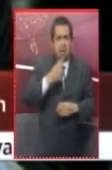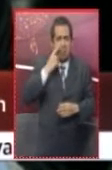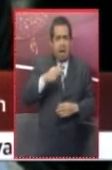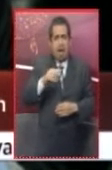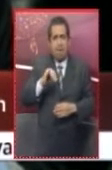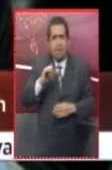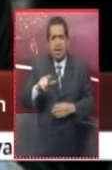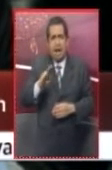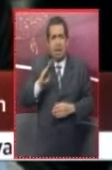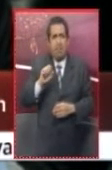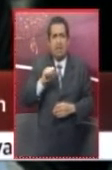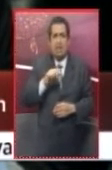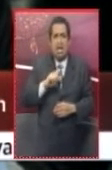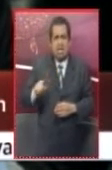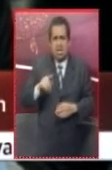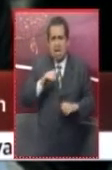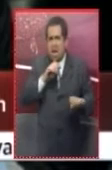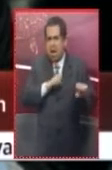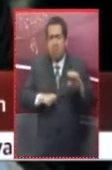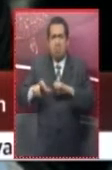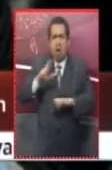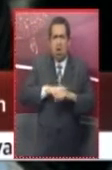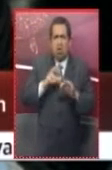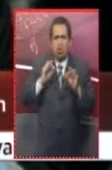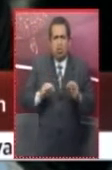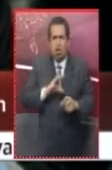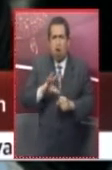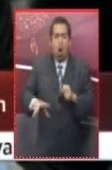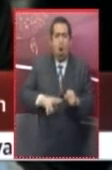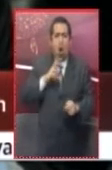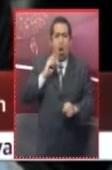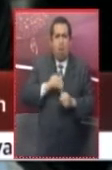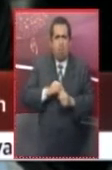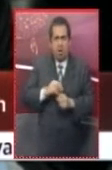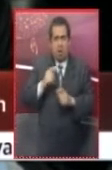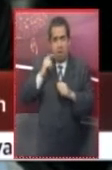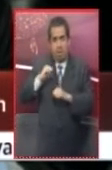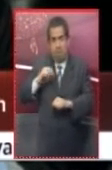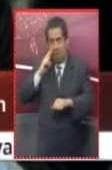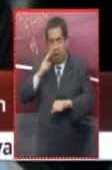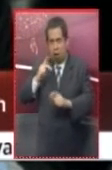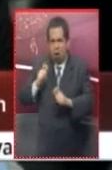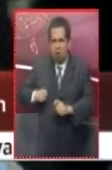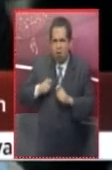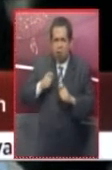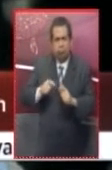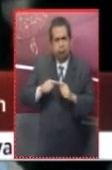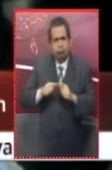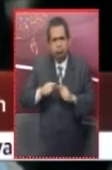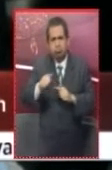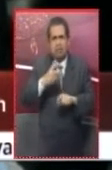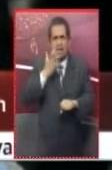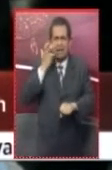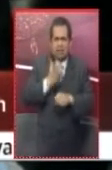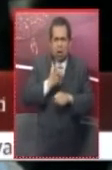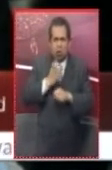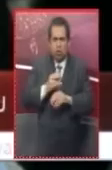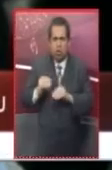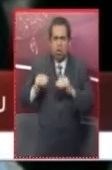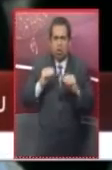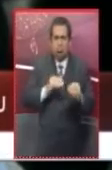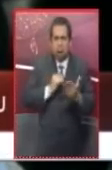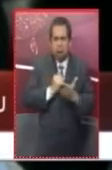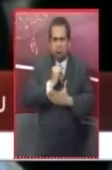ciudadano Miguel Basáñez Ebergenyi como embajador extraordinario y plenipotenciario de México en los Estados Unidos